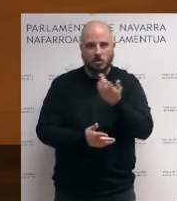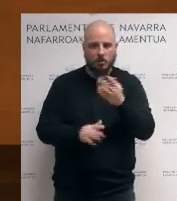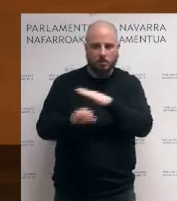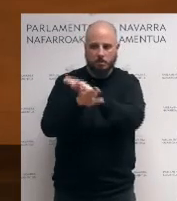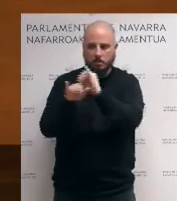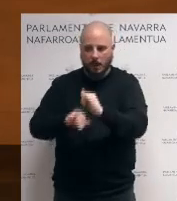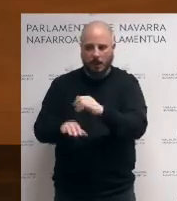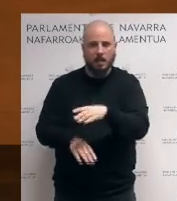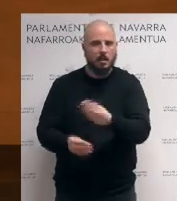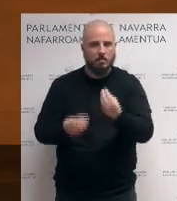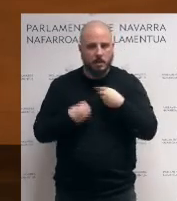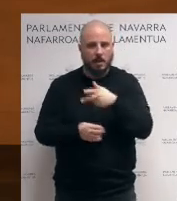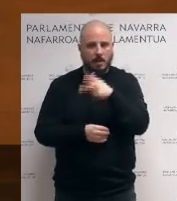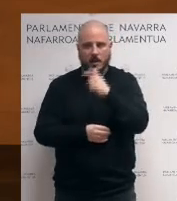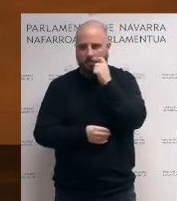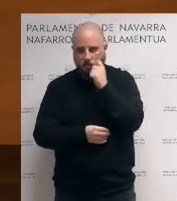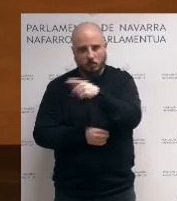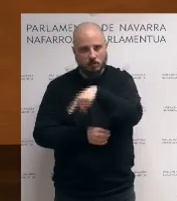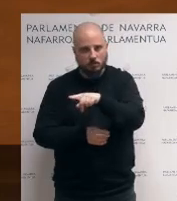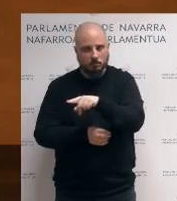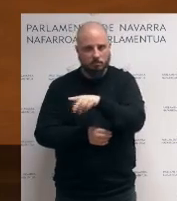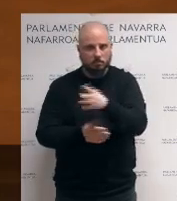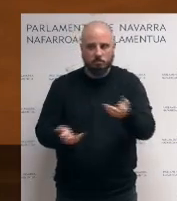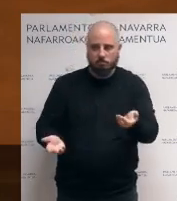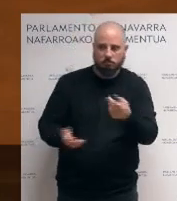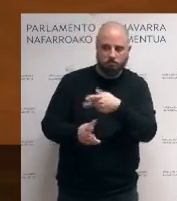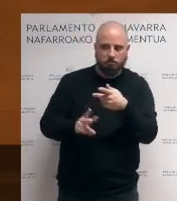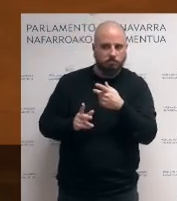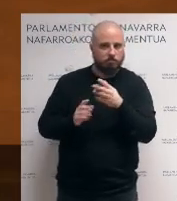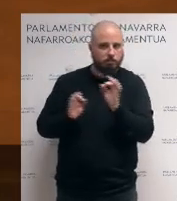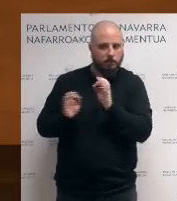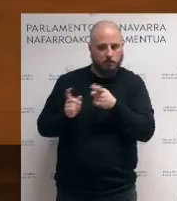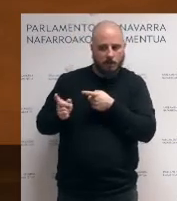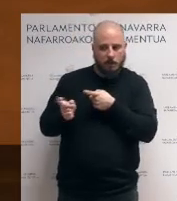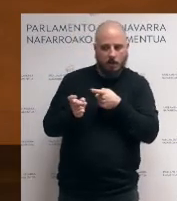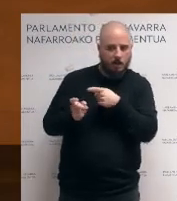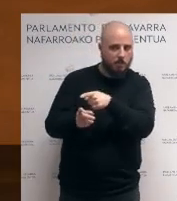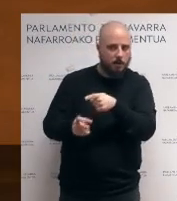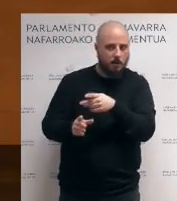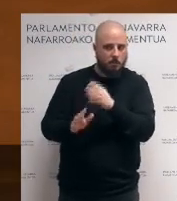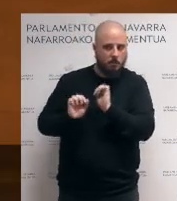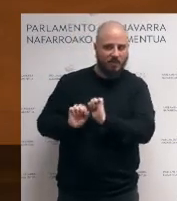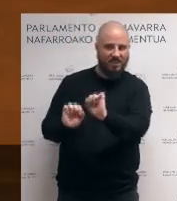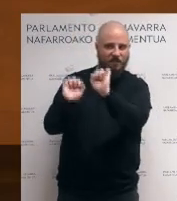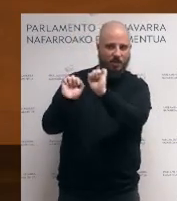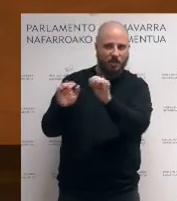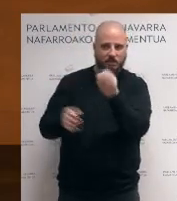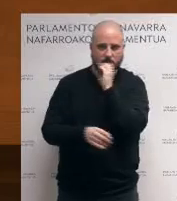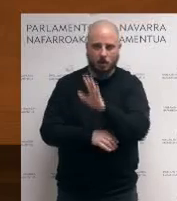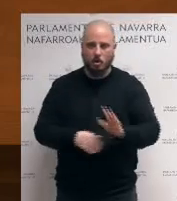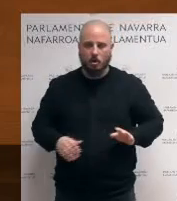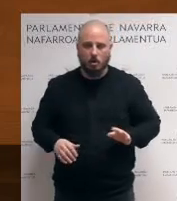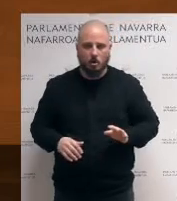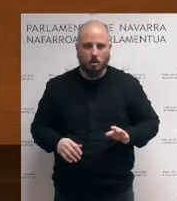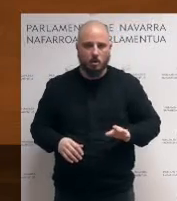para los derechos humanos, pues precisamente armarse para disuadirle de su amenaza es la mejor manera de defenderlos.